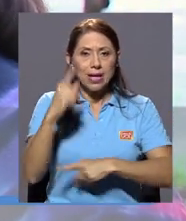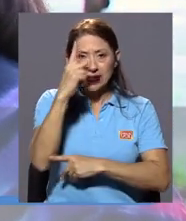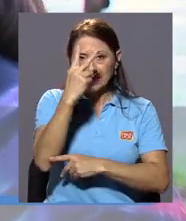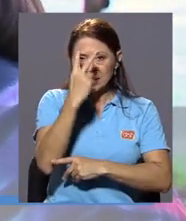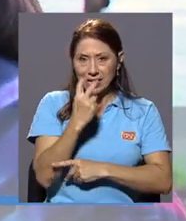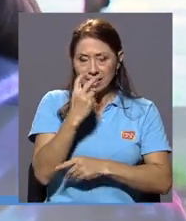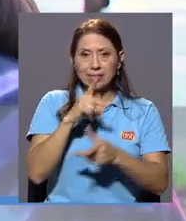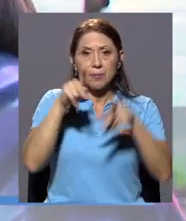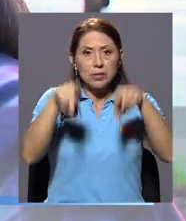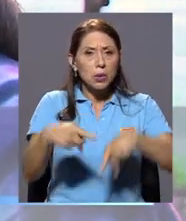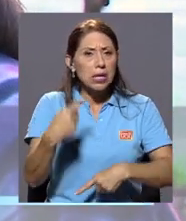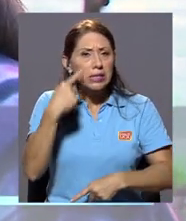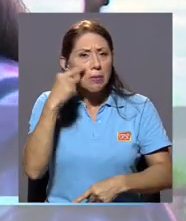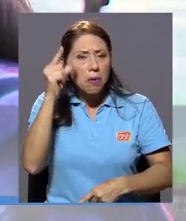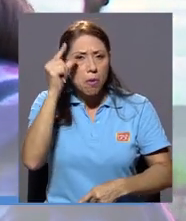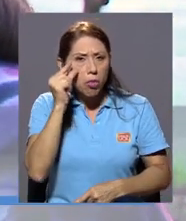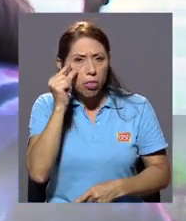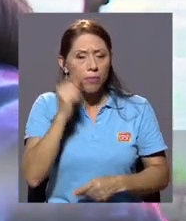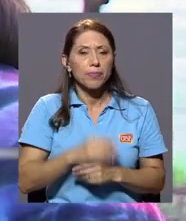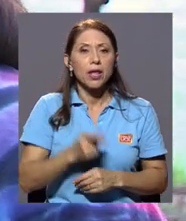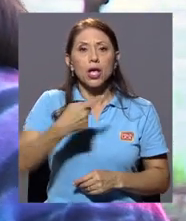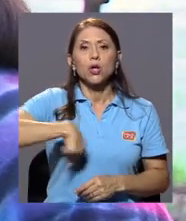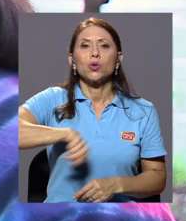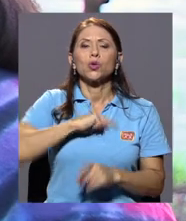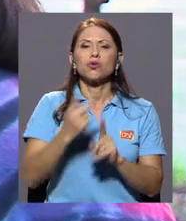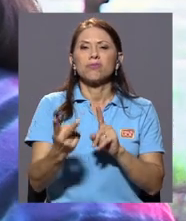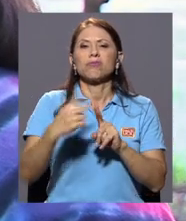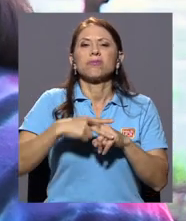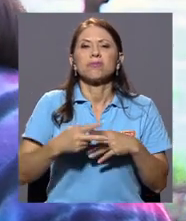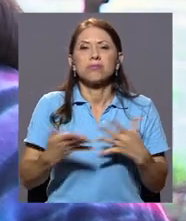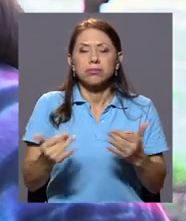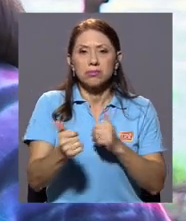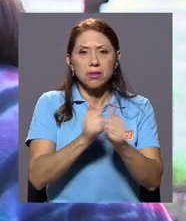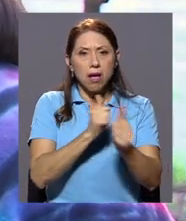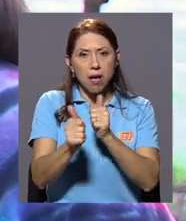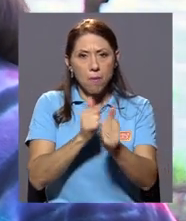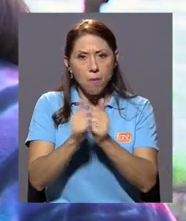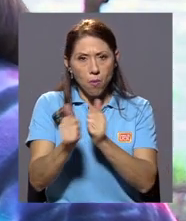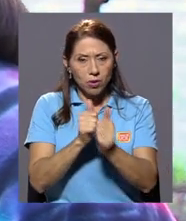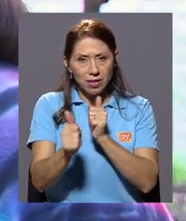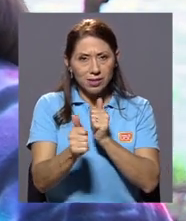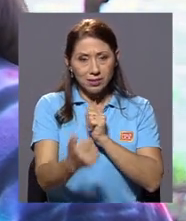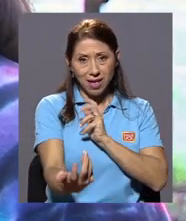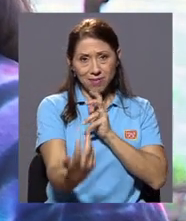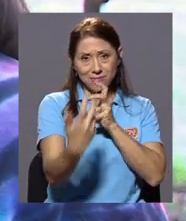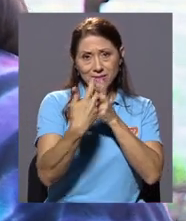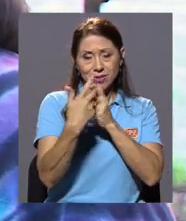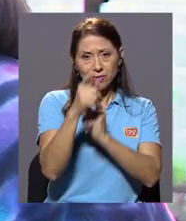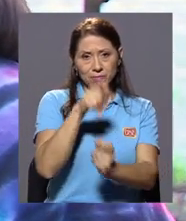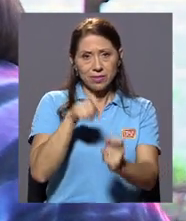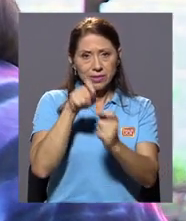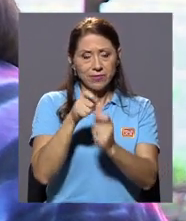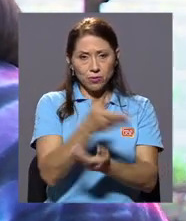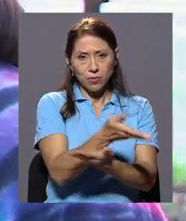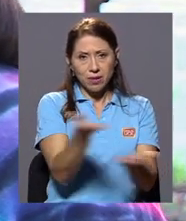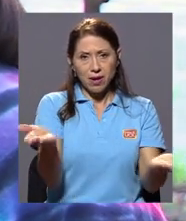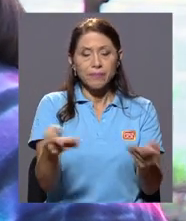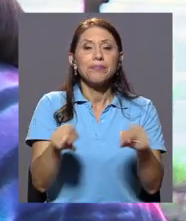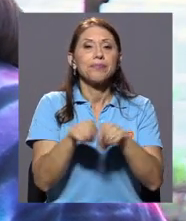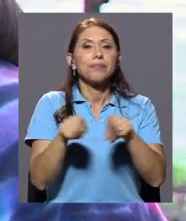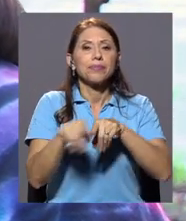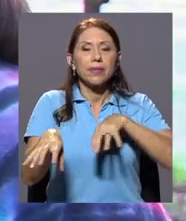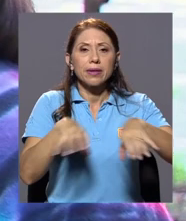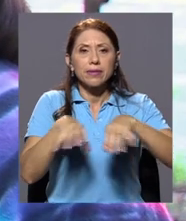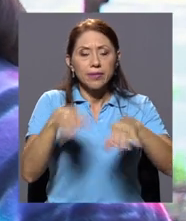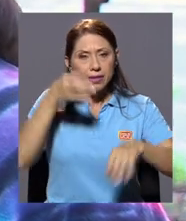visión. Y lo que nosotros implementamos son deportes adaptados específicos para ellos. También tenemos